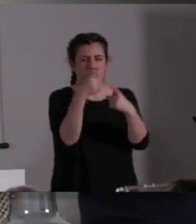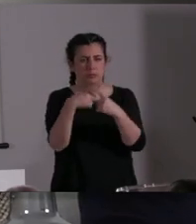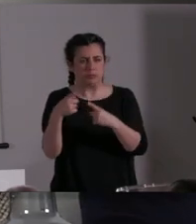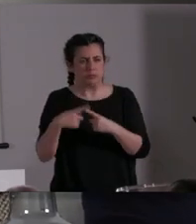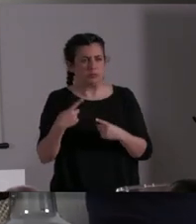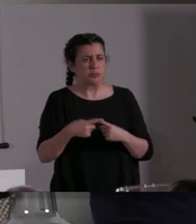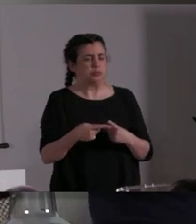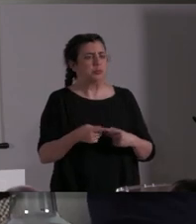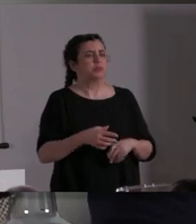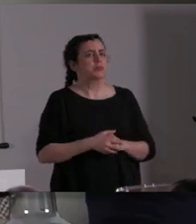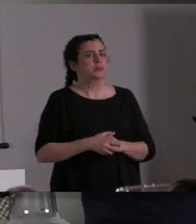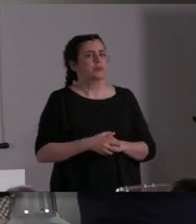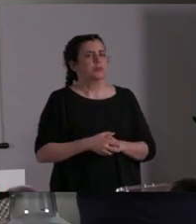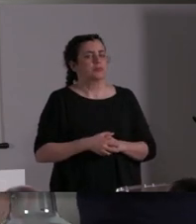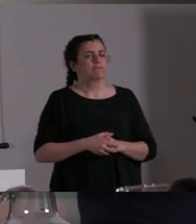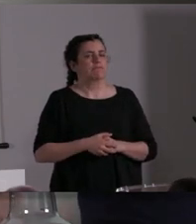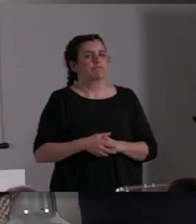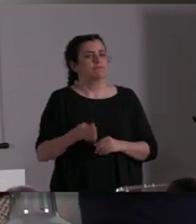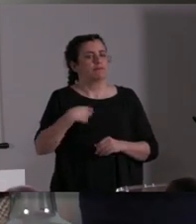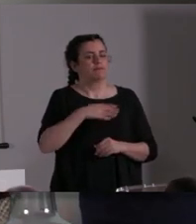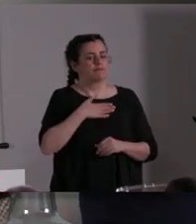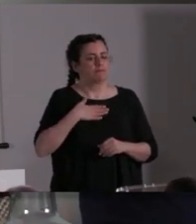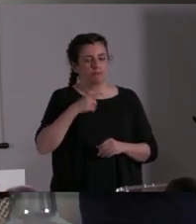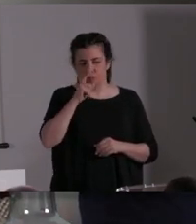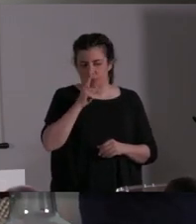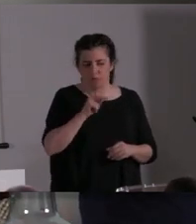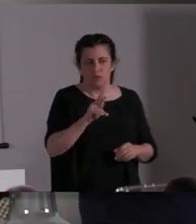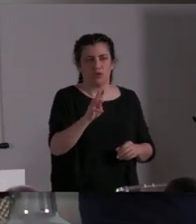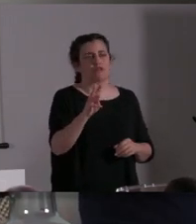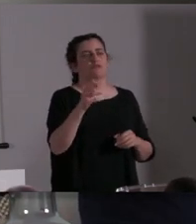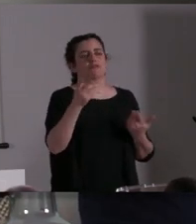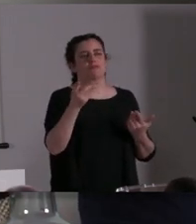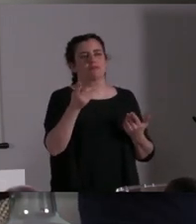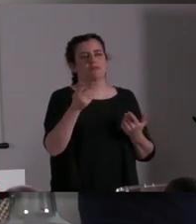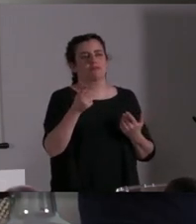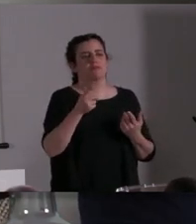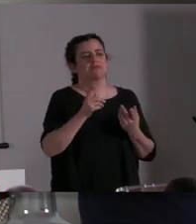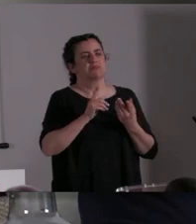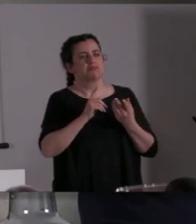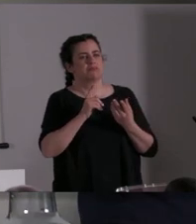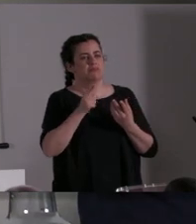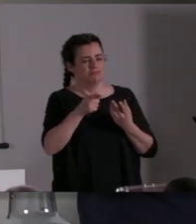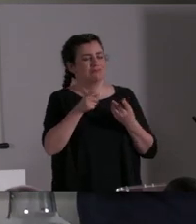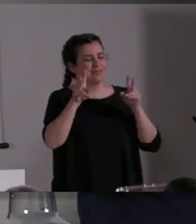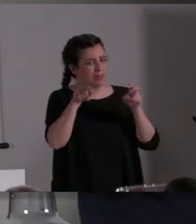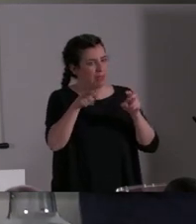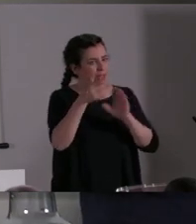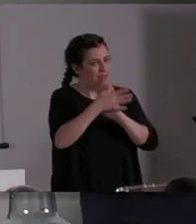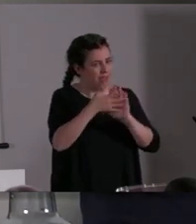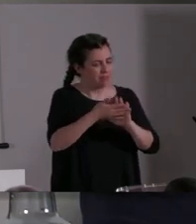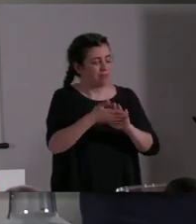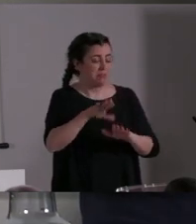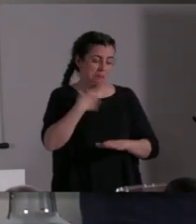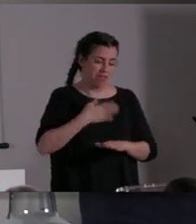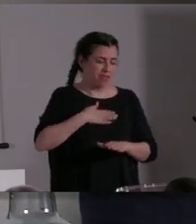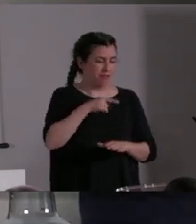pretendemos abordarlo en los próximos años, y para eso lo discutiremos mañana para elaborar efectivamente esta